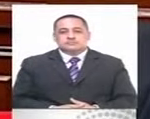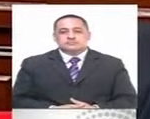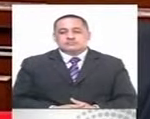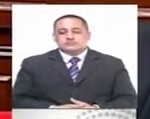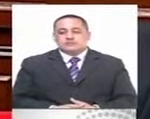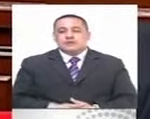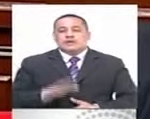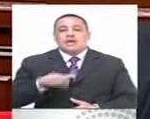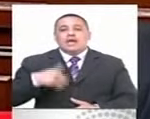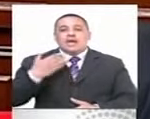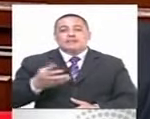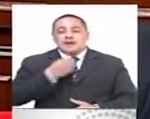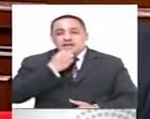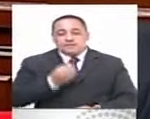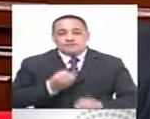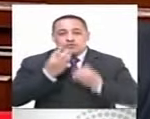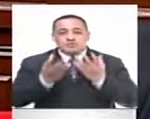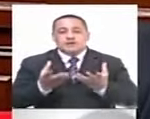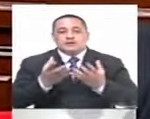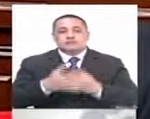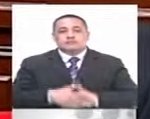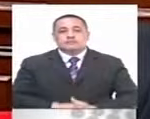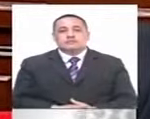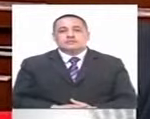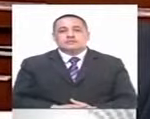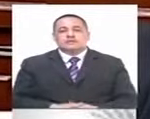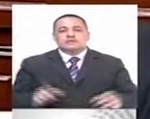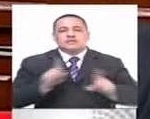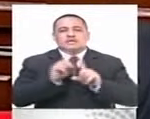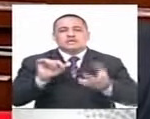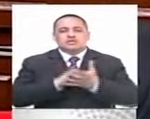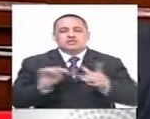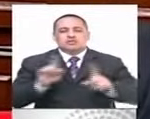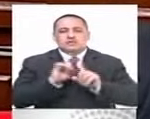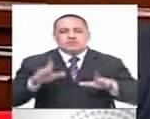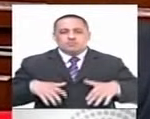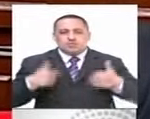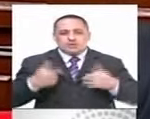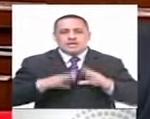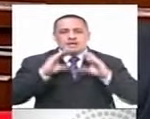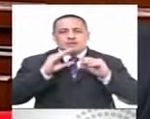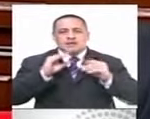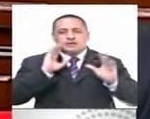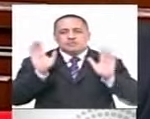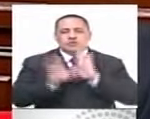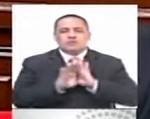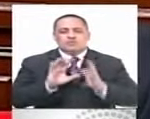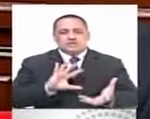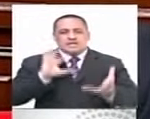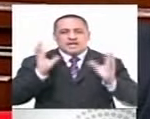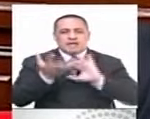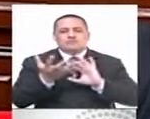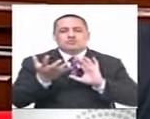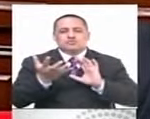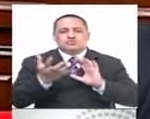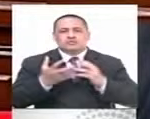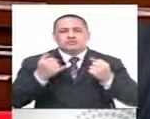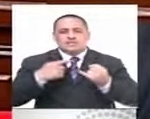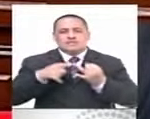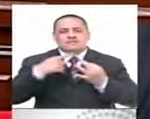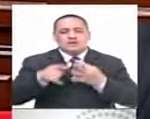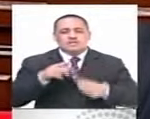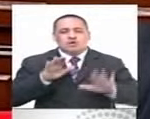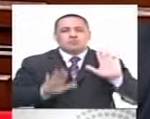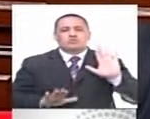había que mencionar que no se puede hablar de cambios, de